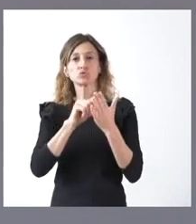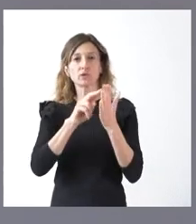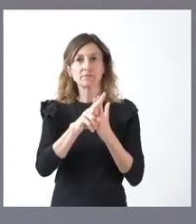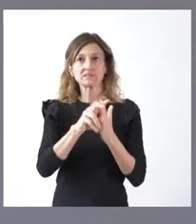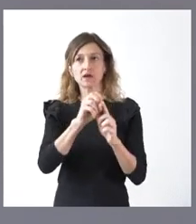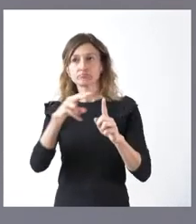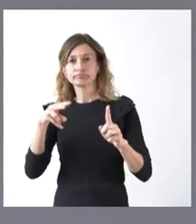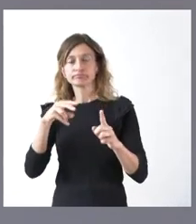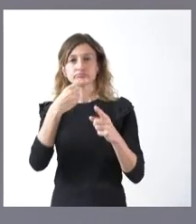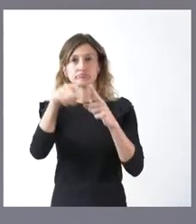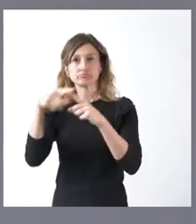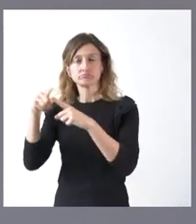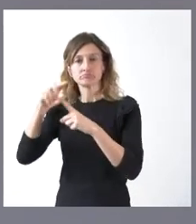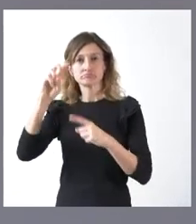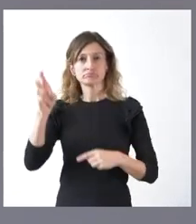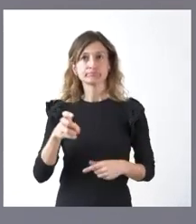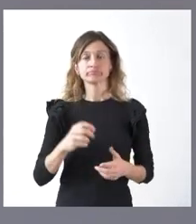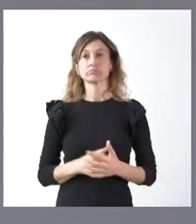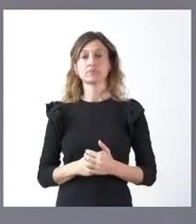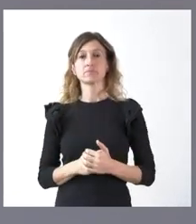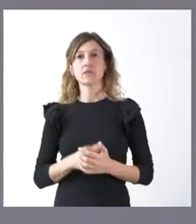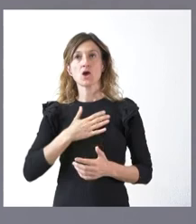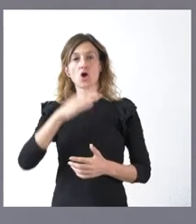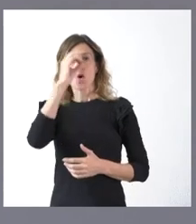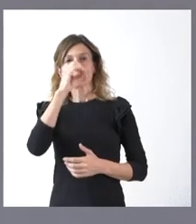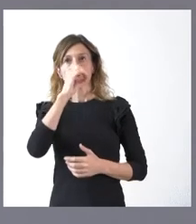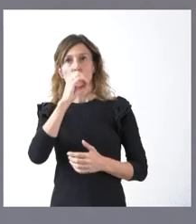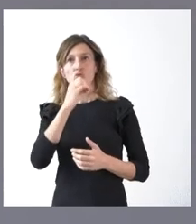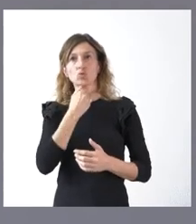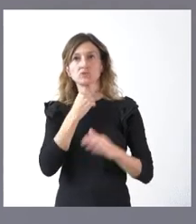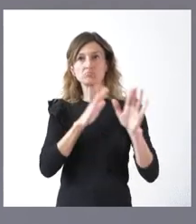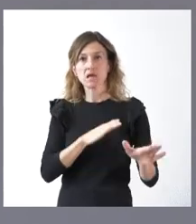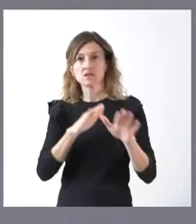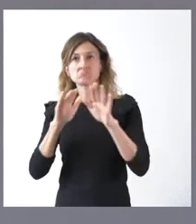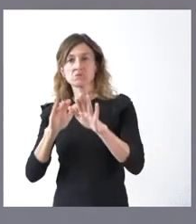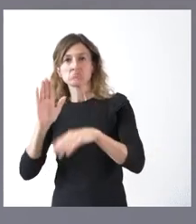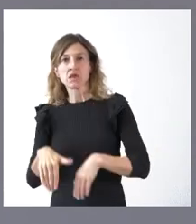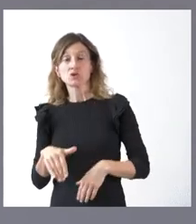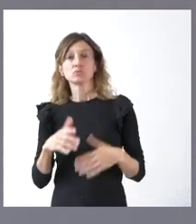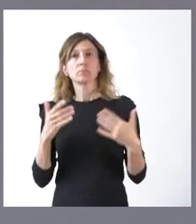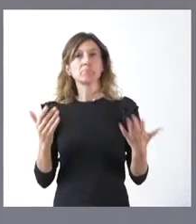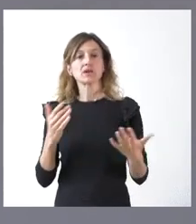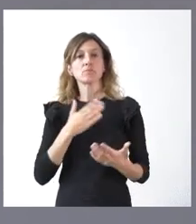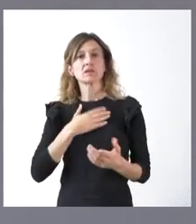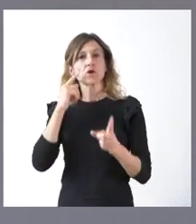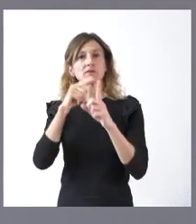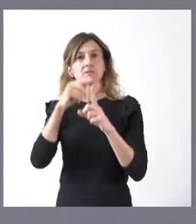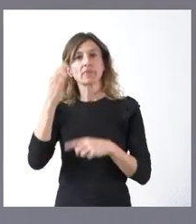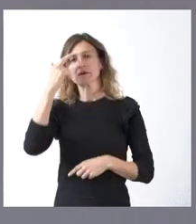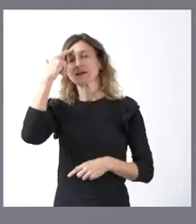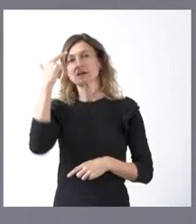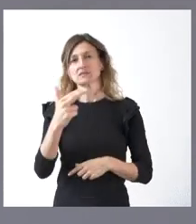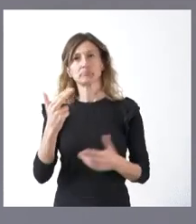otras pueden merecer una opinión más favorable una opinión menos favorable pero yo creo que nuestra misión es respetar